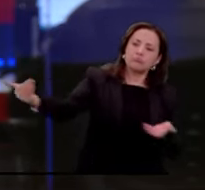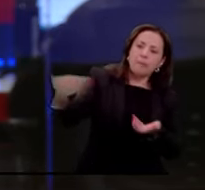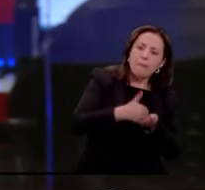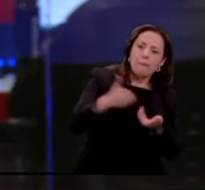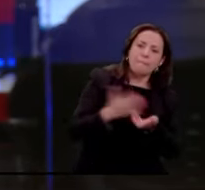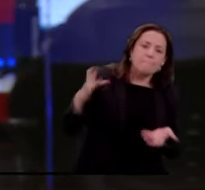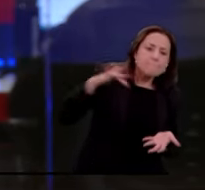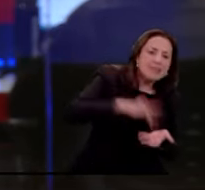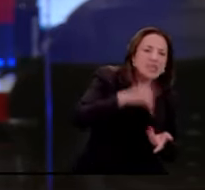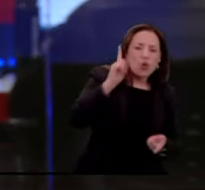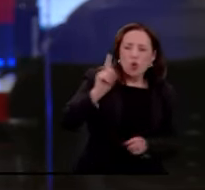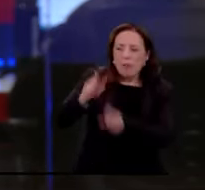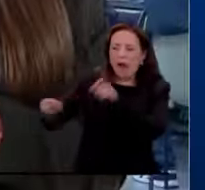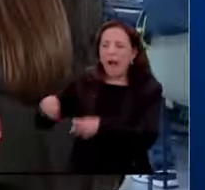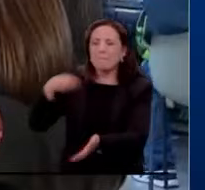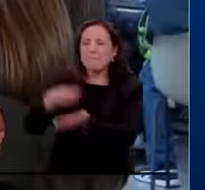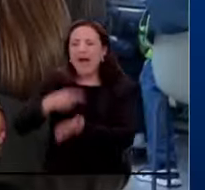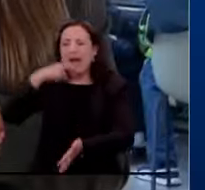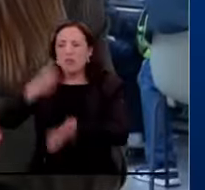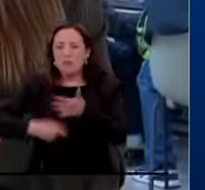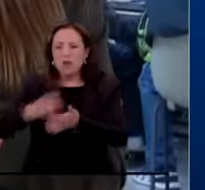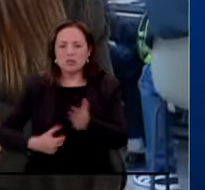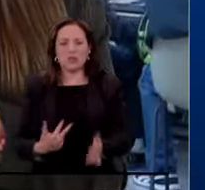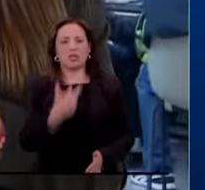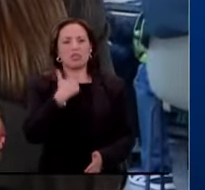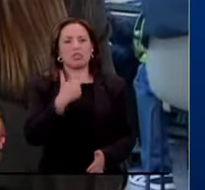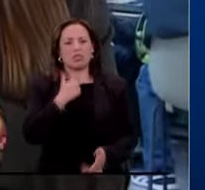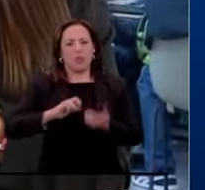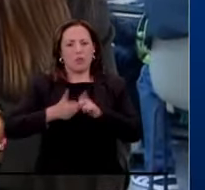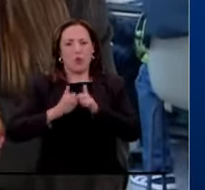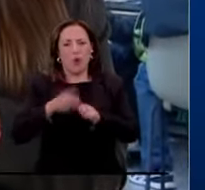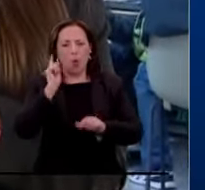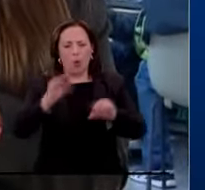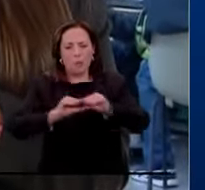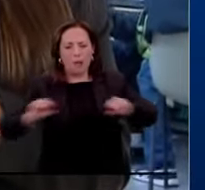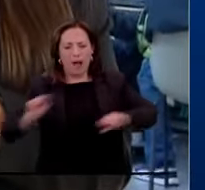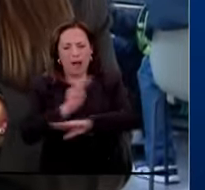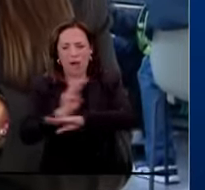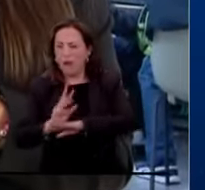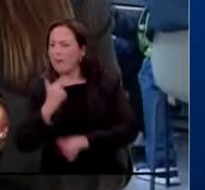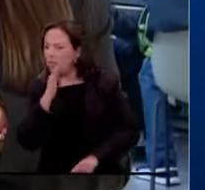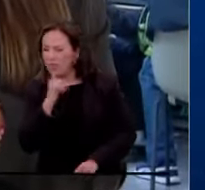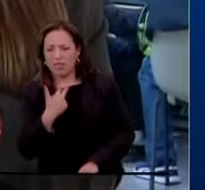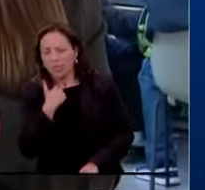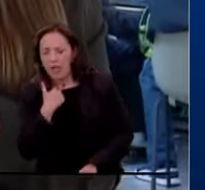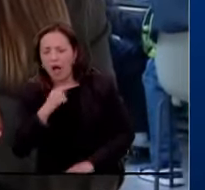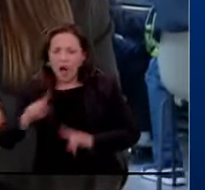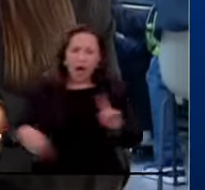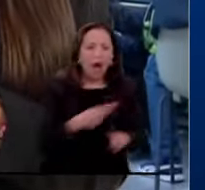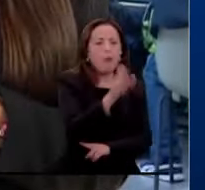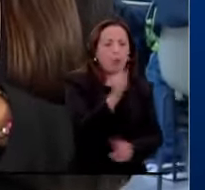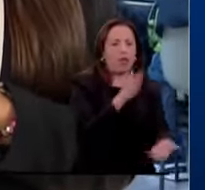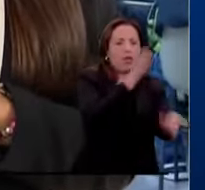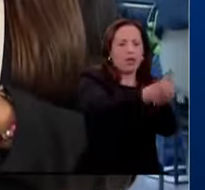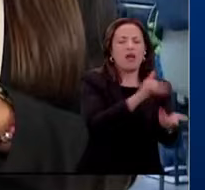han tenido problemas para realizar su declaración de renta a través de la plataforma. Luisa Polo, ¿qué deben entonces hacer los ciudadanos?